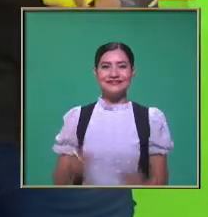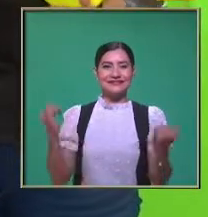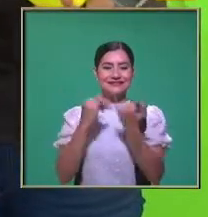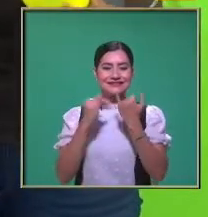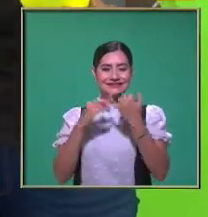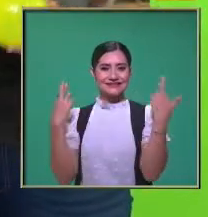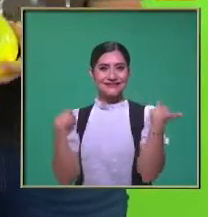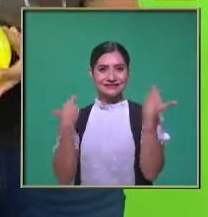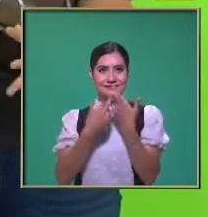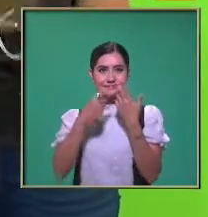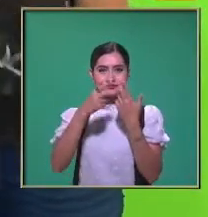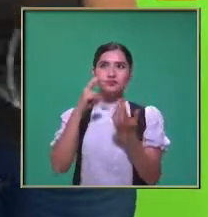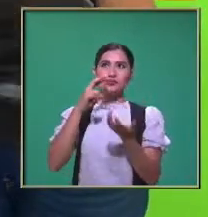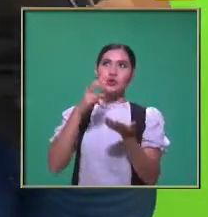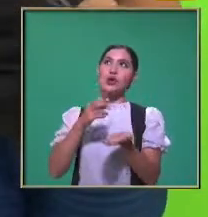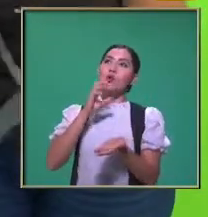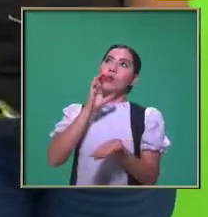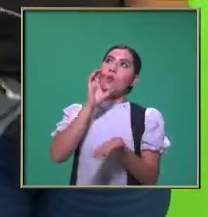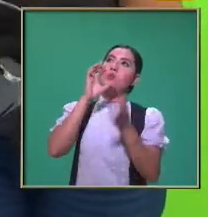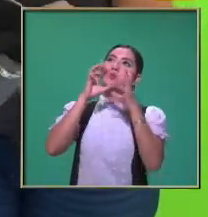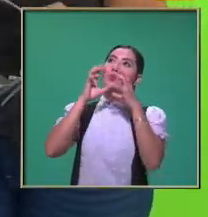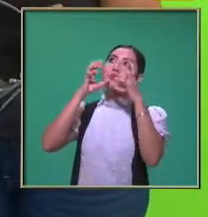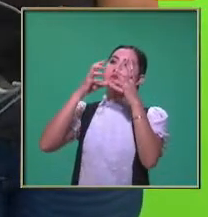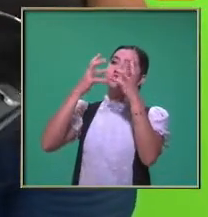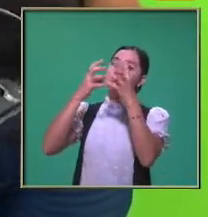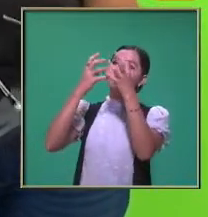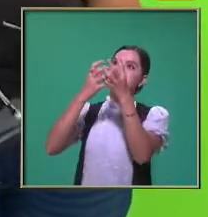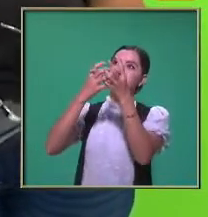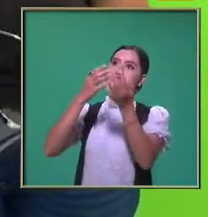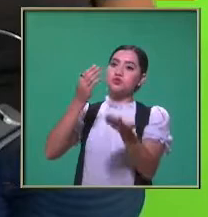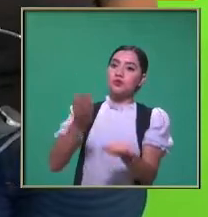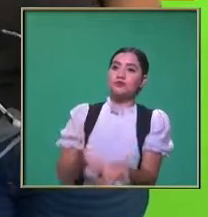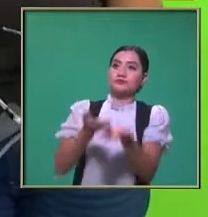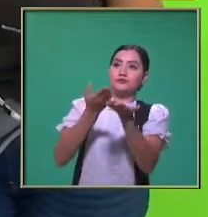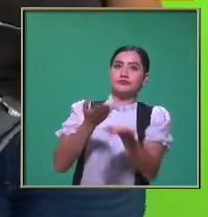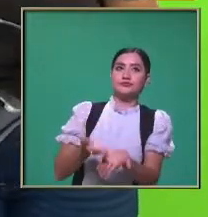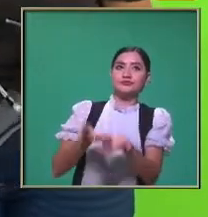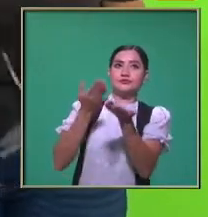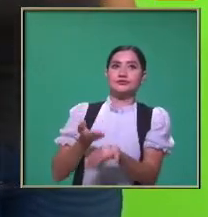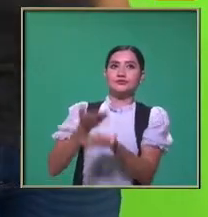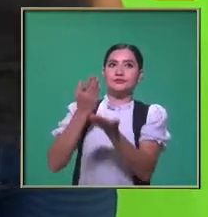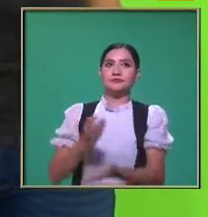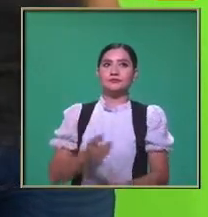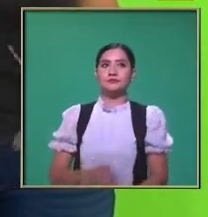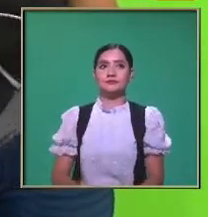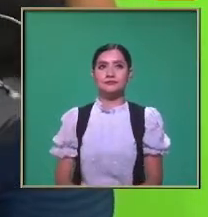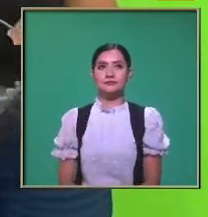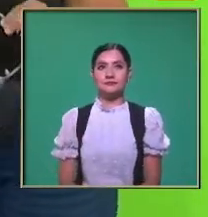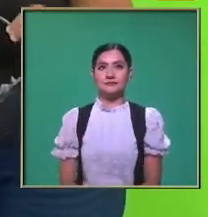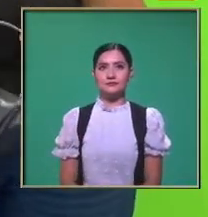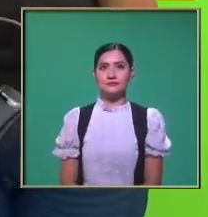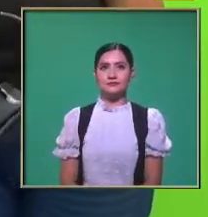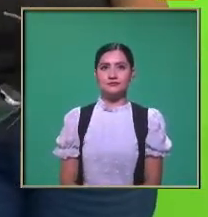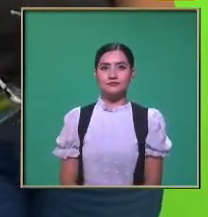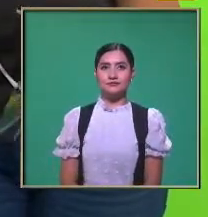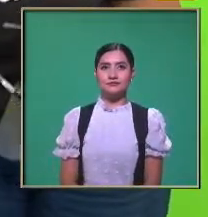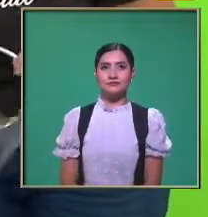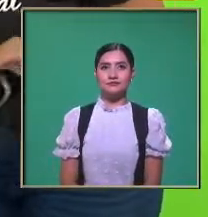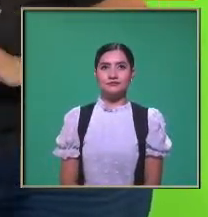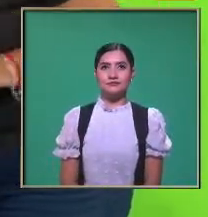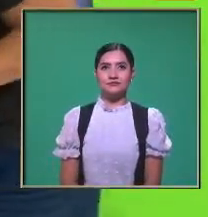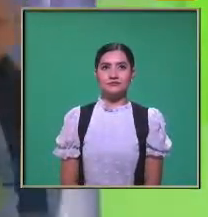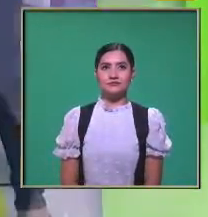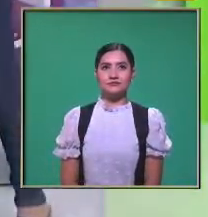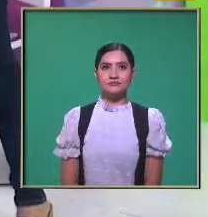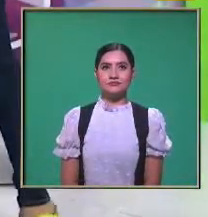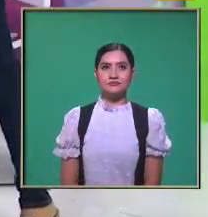intentamos mantenerlos, ¿verdad? A lo mejor. Qué fuerte sopla el viento. Como que nosotros no soplamos muy fuerte porque. Sí suena. Están chiquitos.